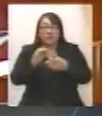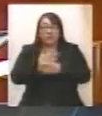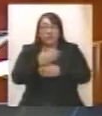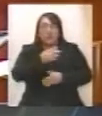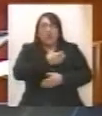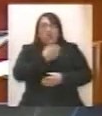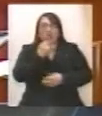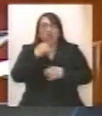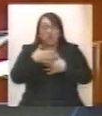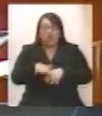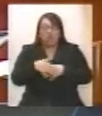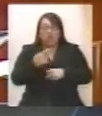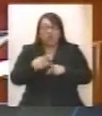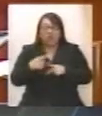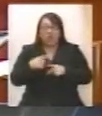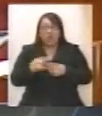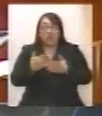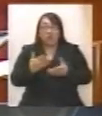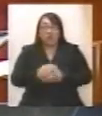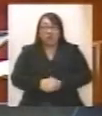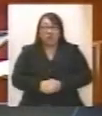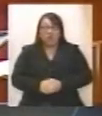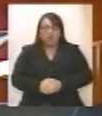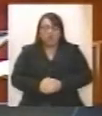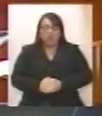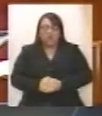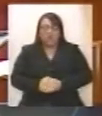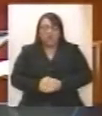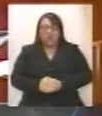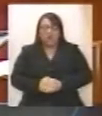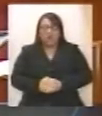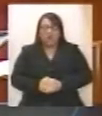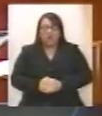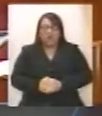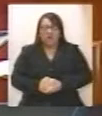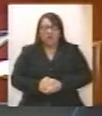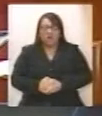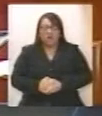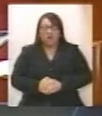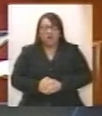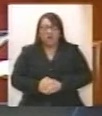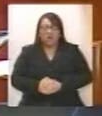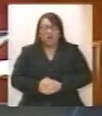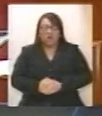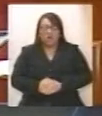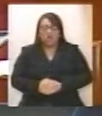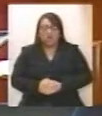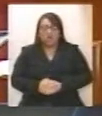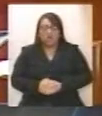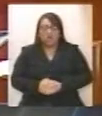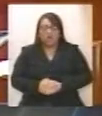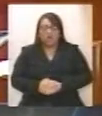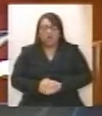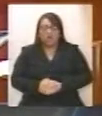julio una serie de medidas de política fiscal aproximadamente de 6.000 millones de